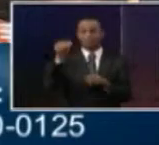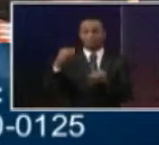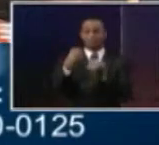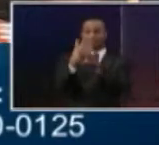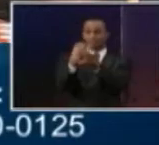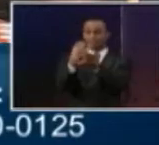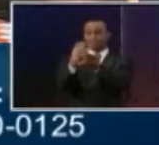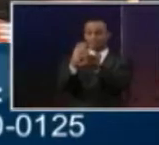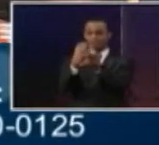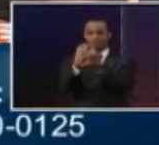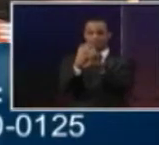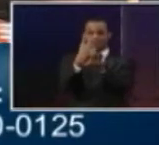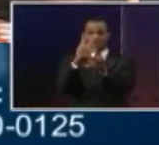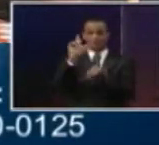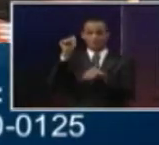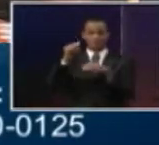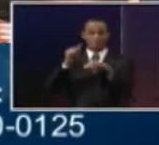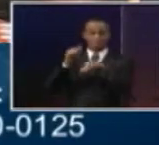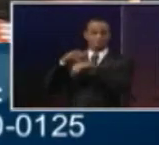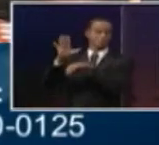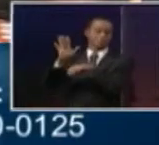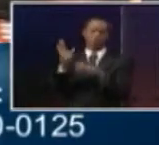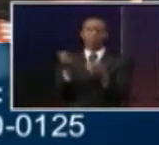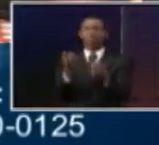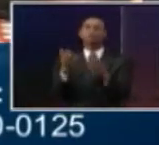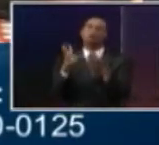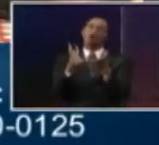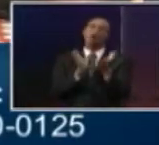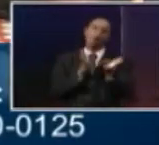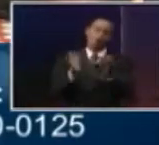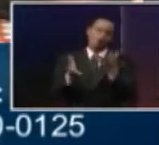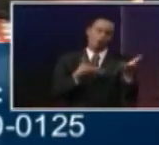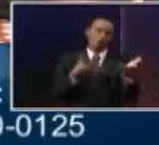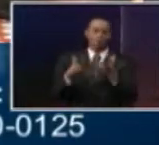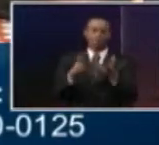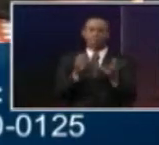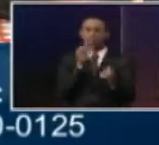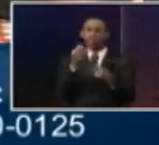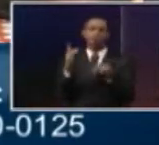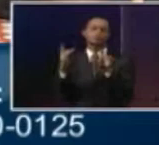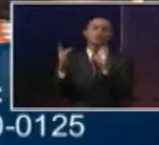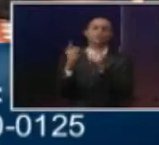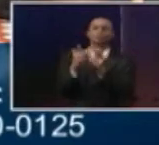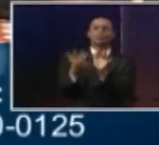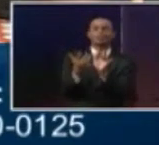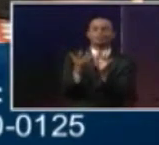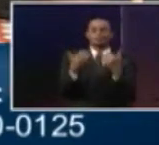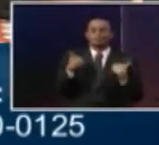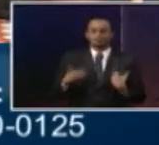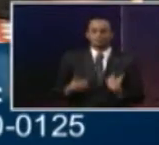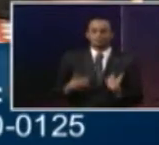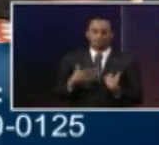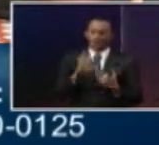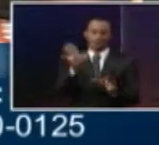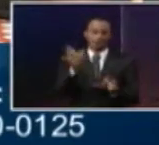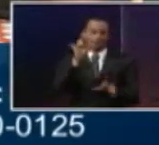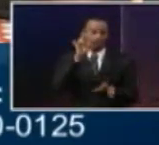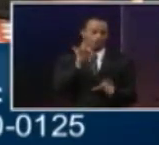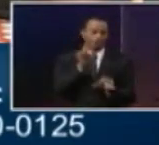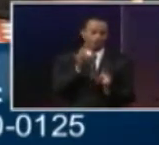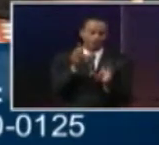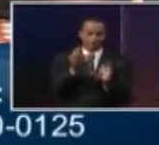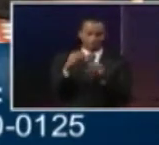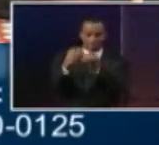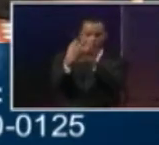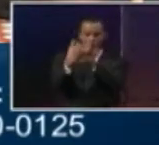te sumen... No, pero lo, yo estoy hablando de ahí. Una cena y de hablar. No, y ajá, de, entonces de, no hay contacto no físico, cosa. No hay nada emocionante, no de Manuel. No es eso.